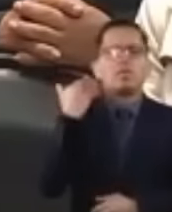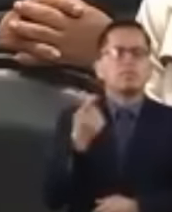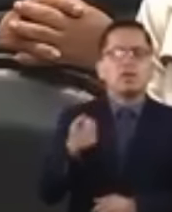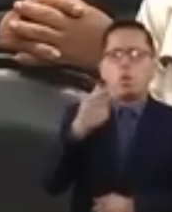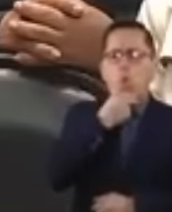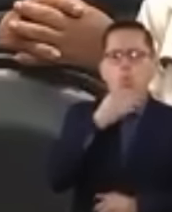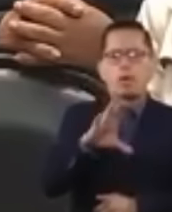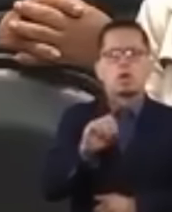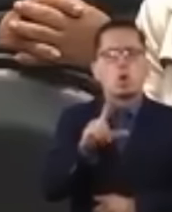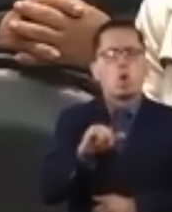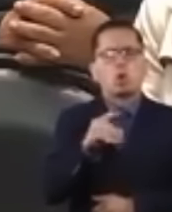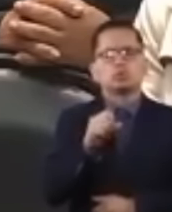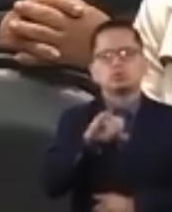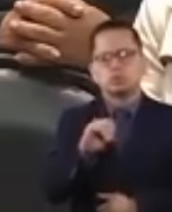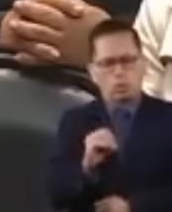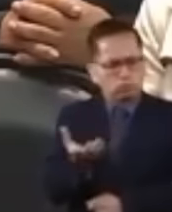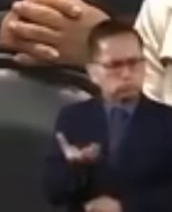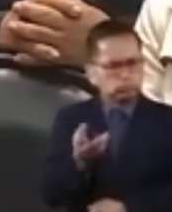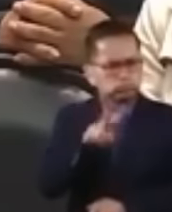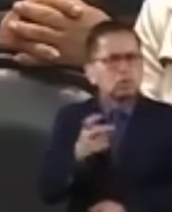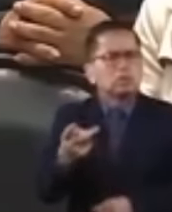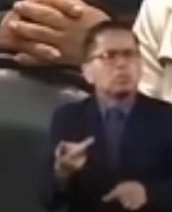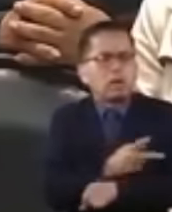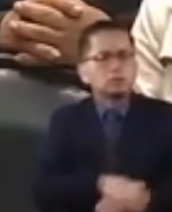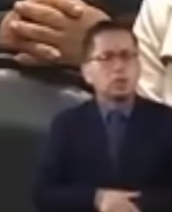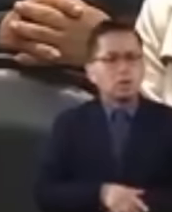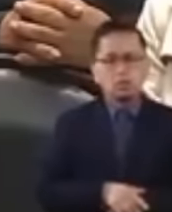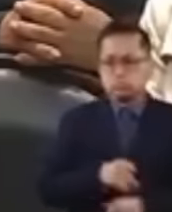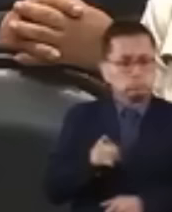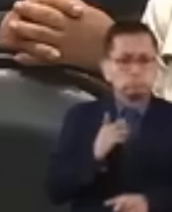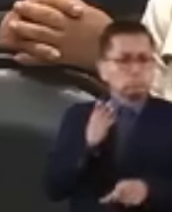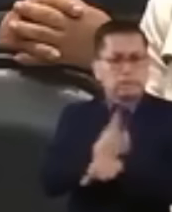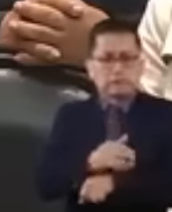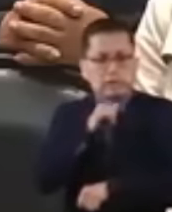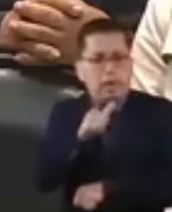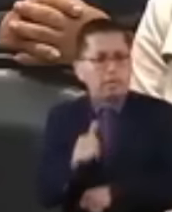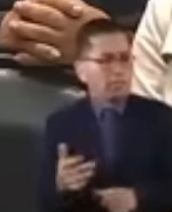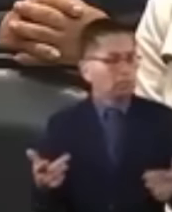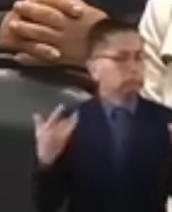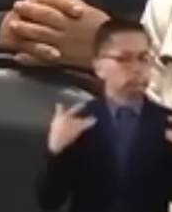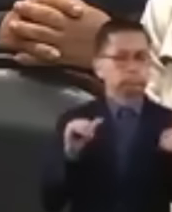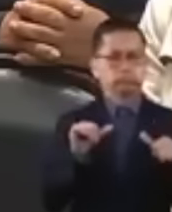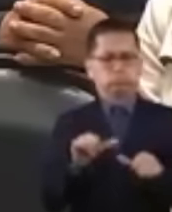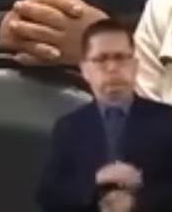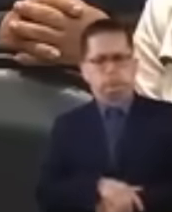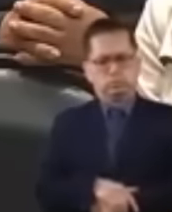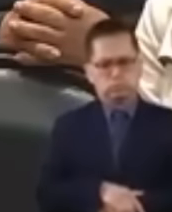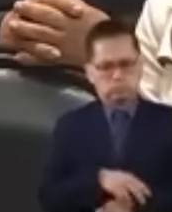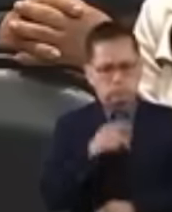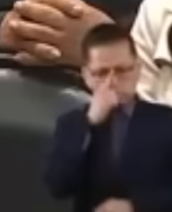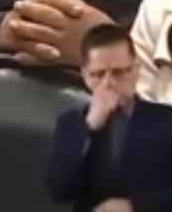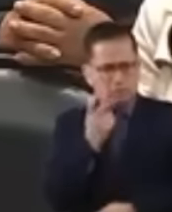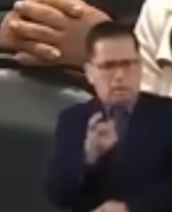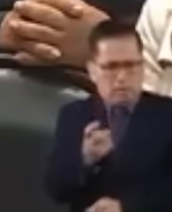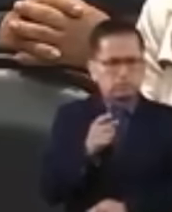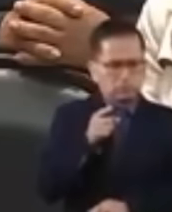que es la impunidad, un magnicidio, donde todavía en esos curules está chorreando